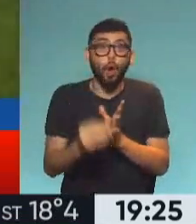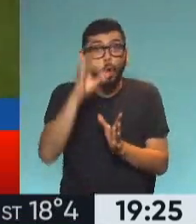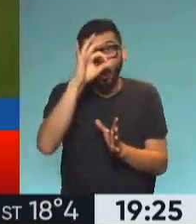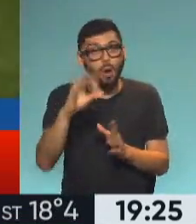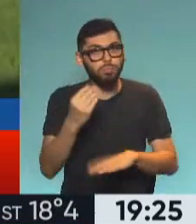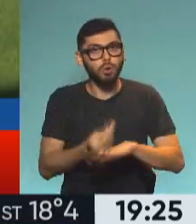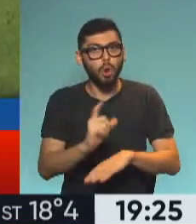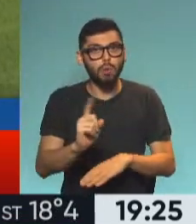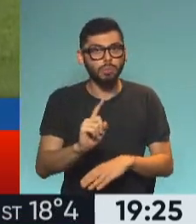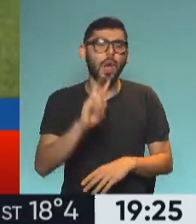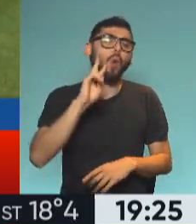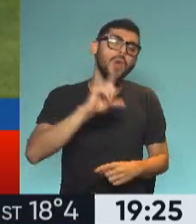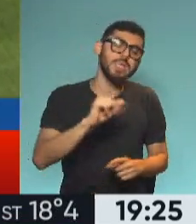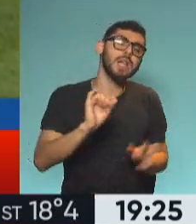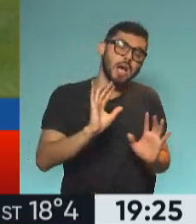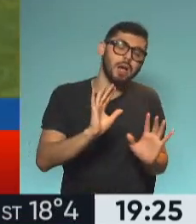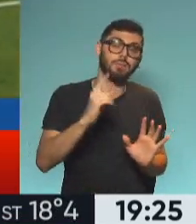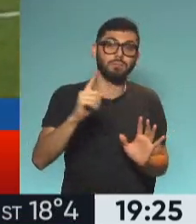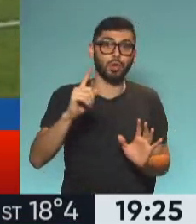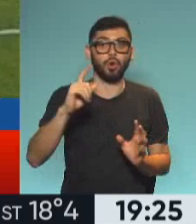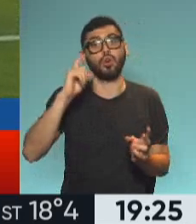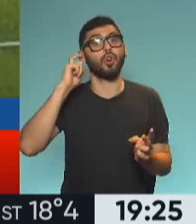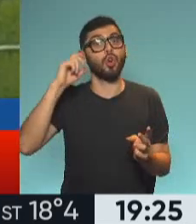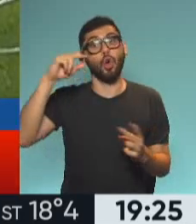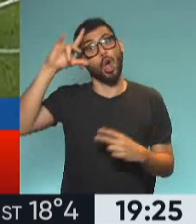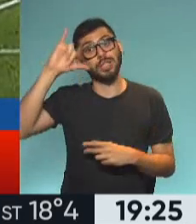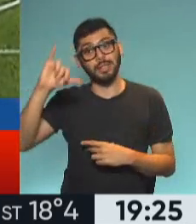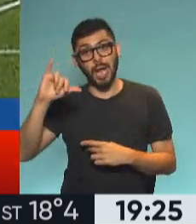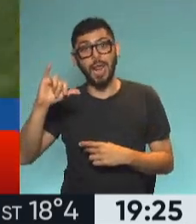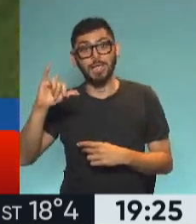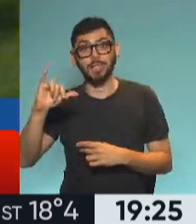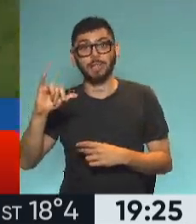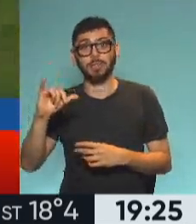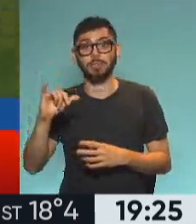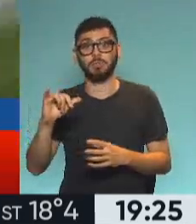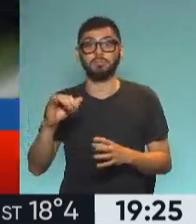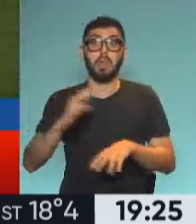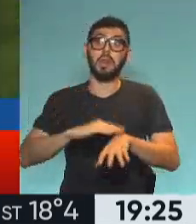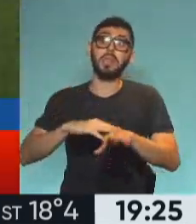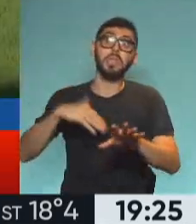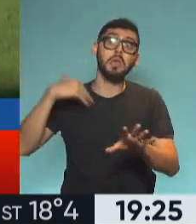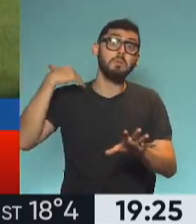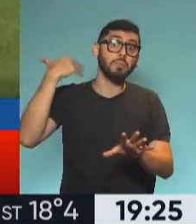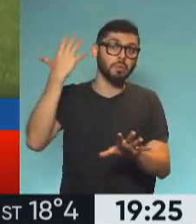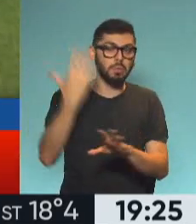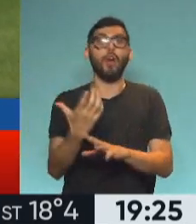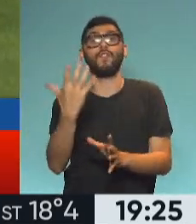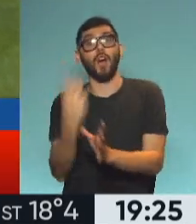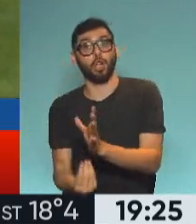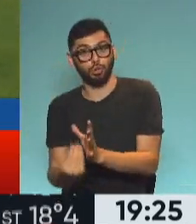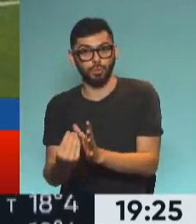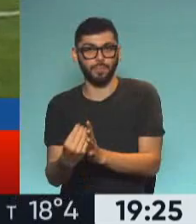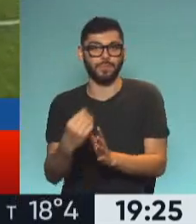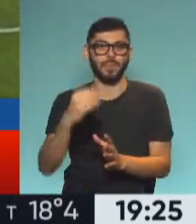tiene a Villa, pero el Pulpo González, que no juega hace tiempo, fue el que falló.